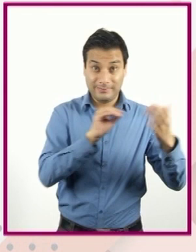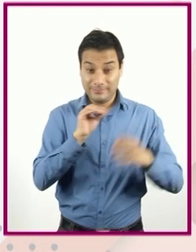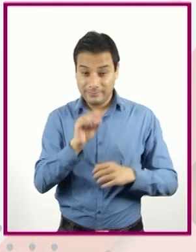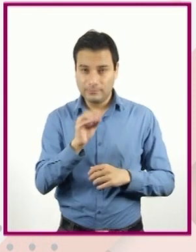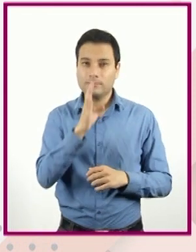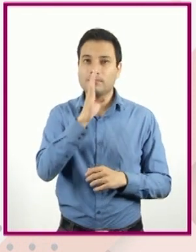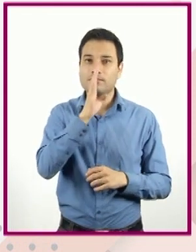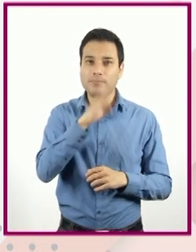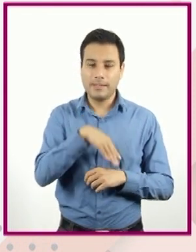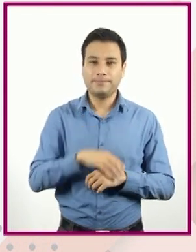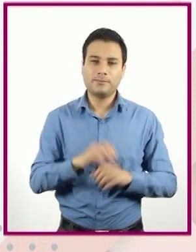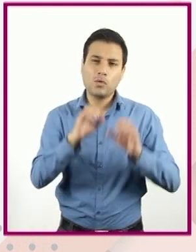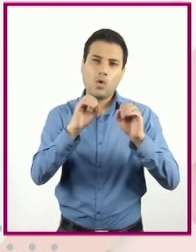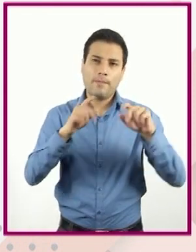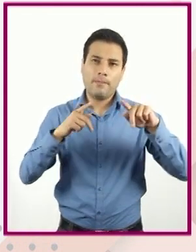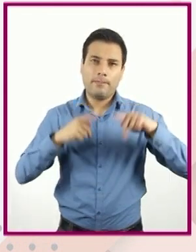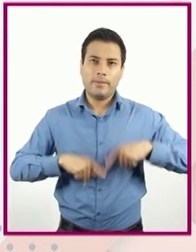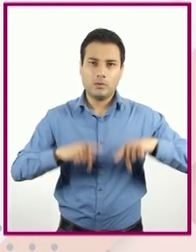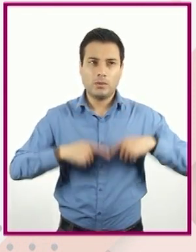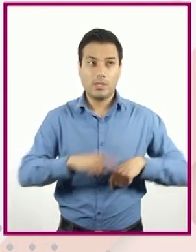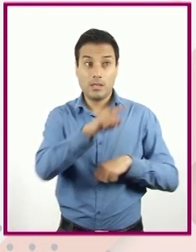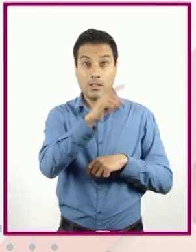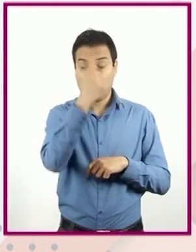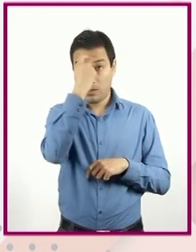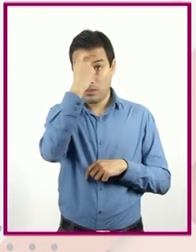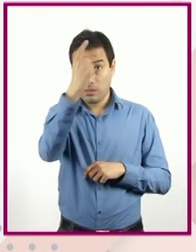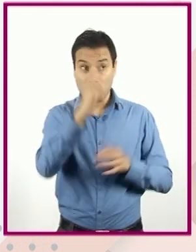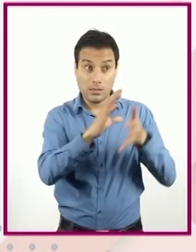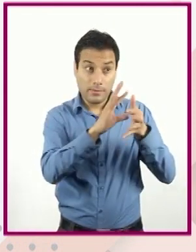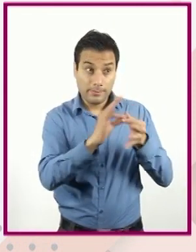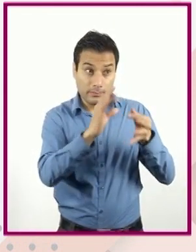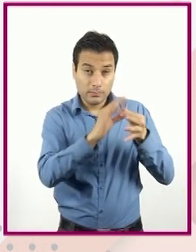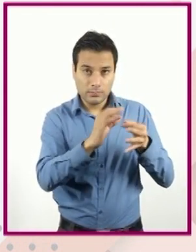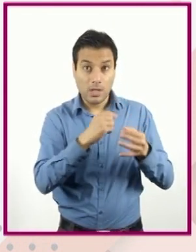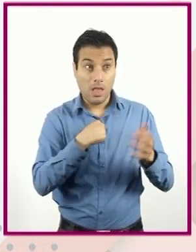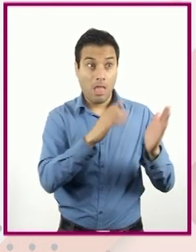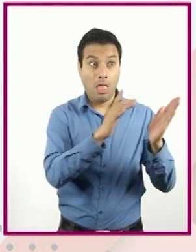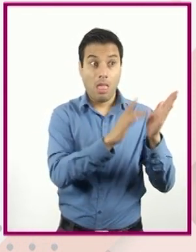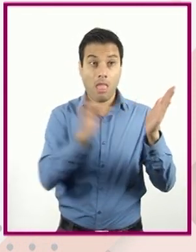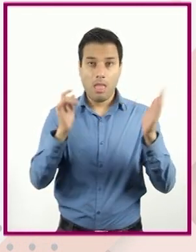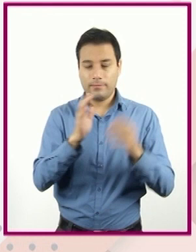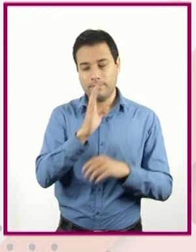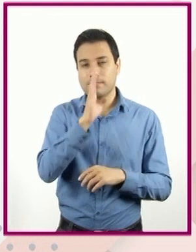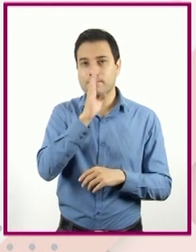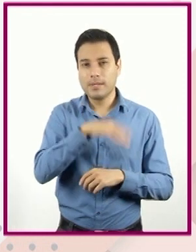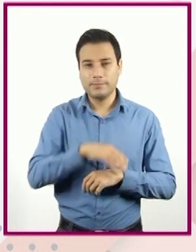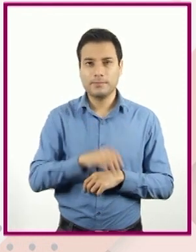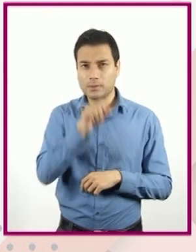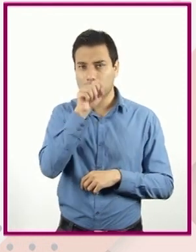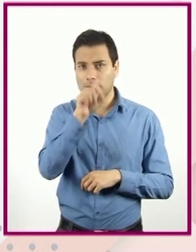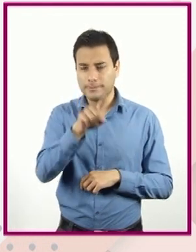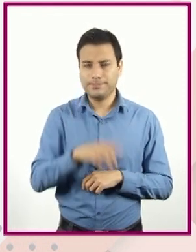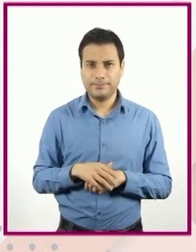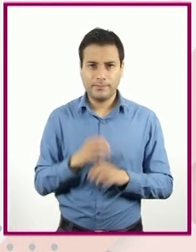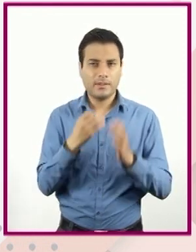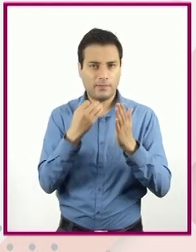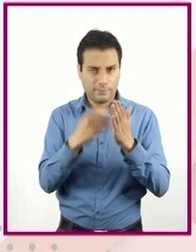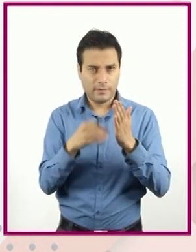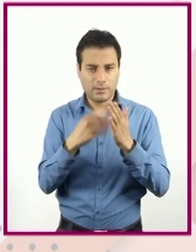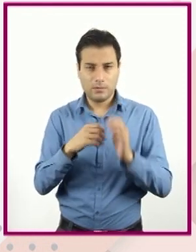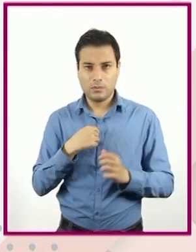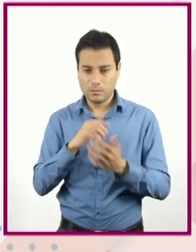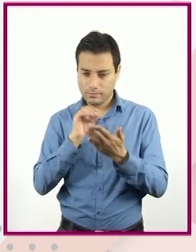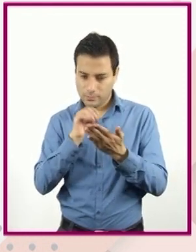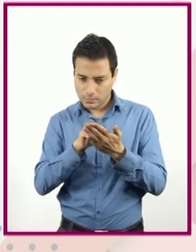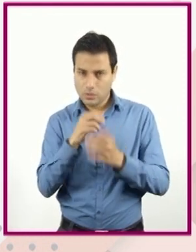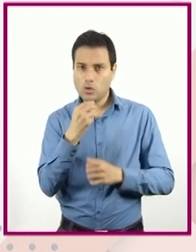varios autores sin dar las referencias. Mezclar paráfrasis sin dar referencias adecuadas.